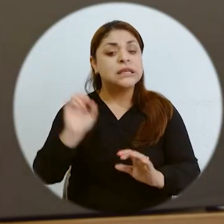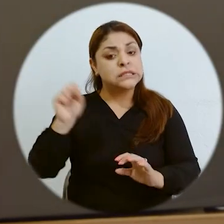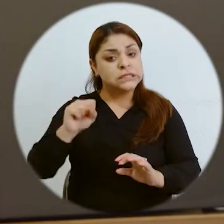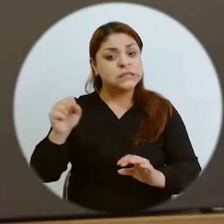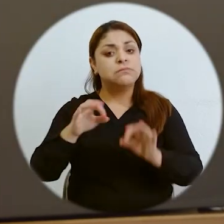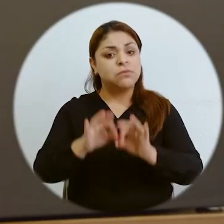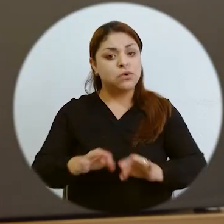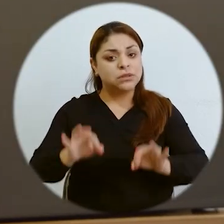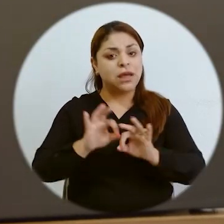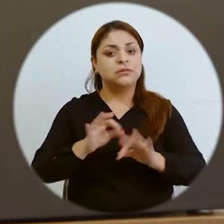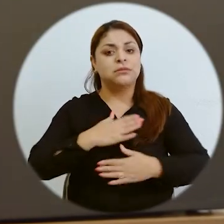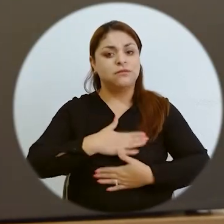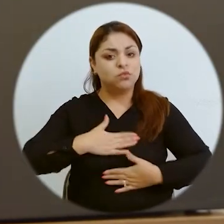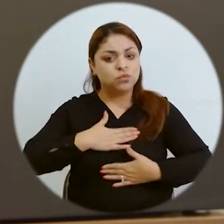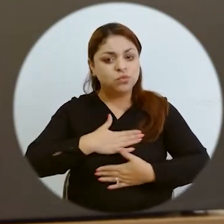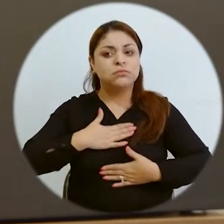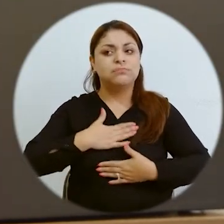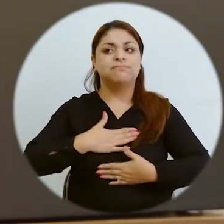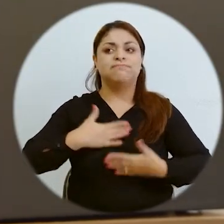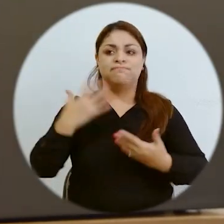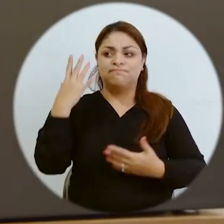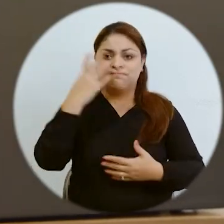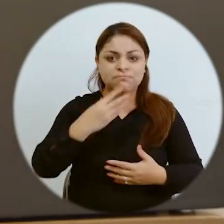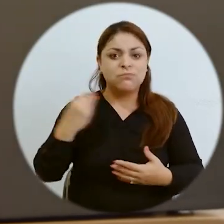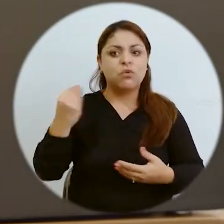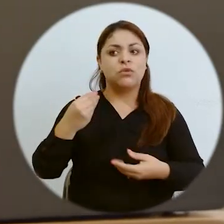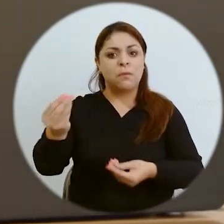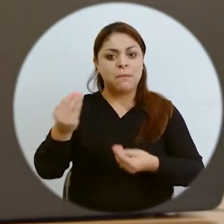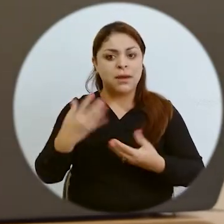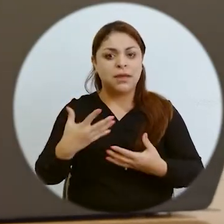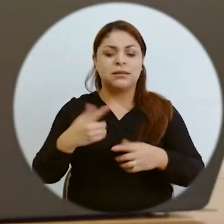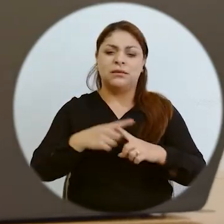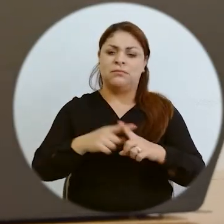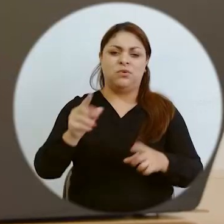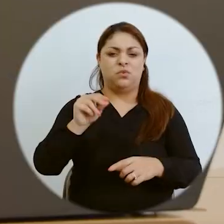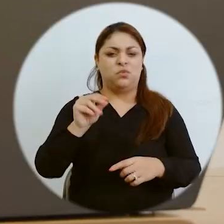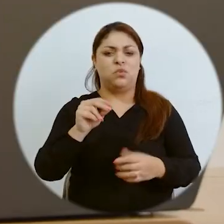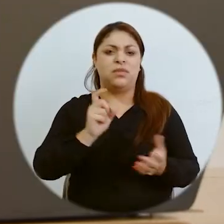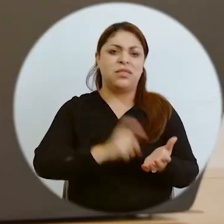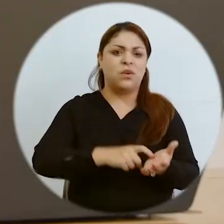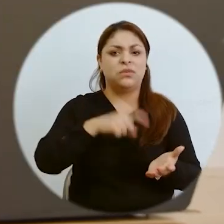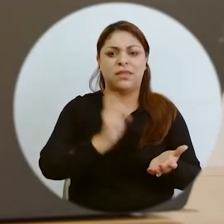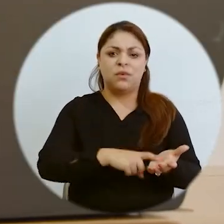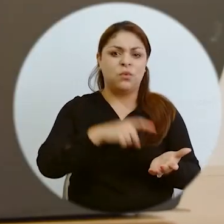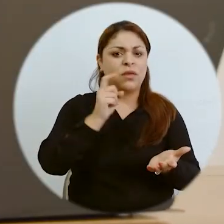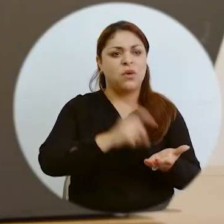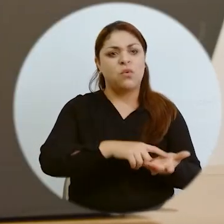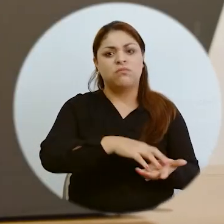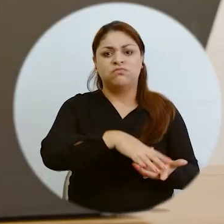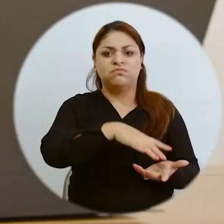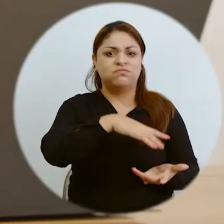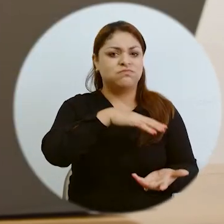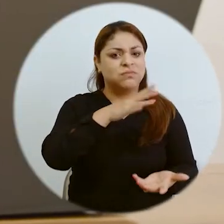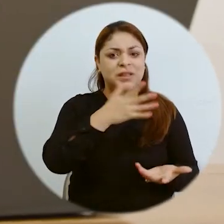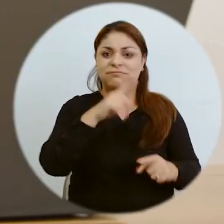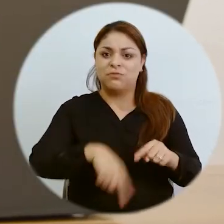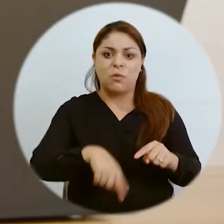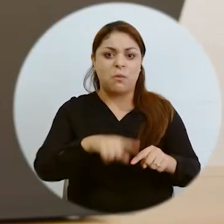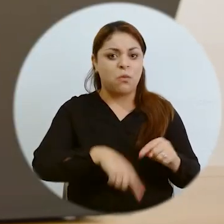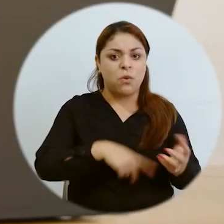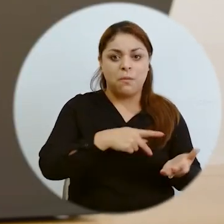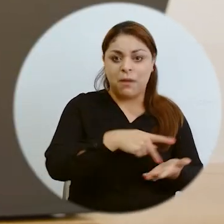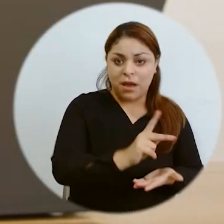el disfrute es necesario y el disfrute también hasta cierto punto es merecido, no a costa tampoco de endeudarnos a una deuda que tarde o